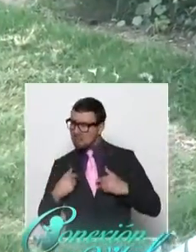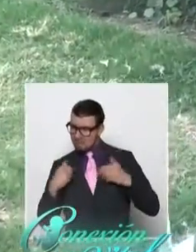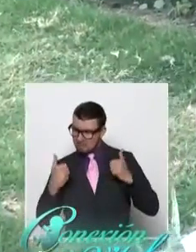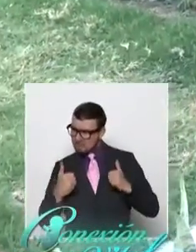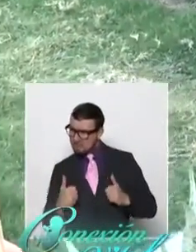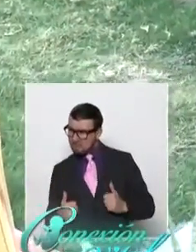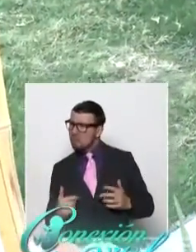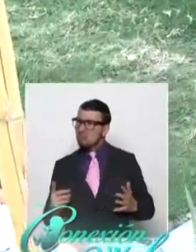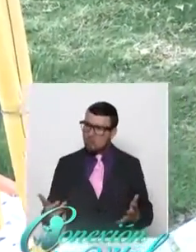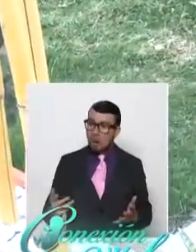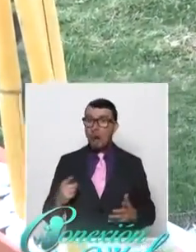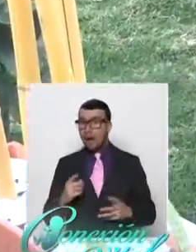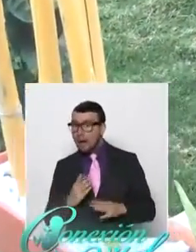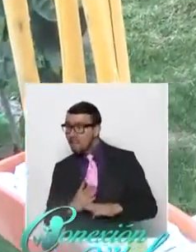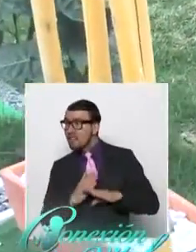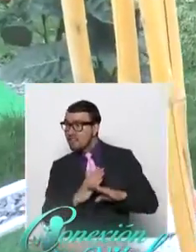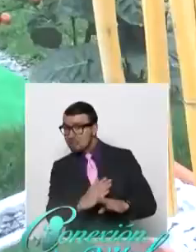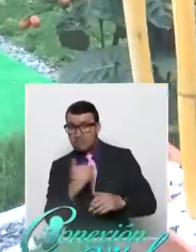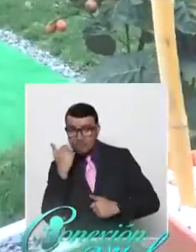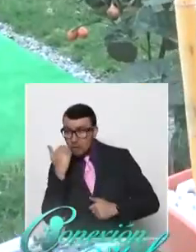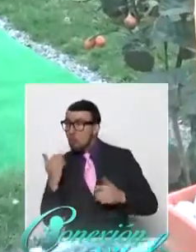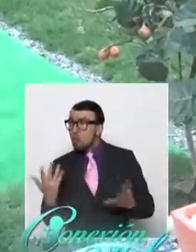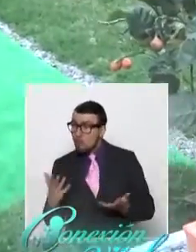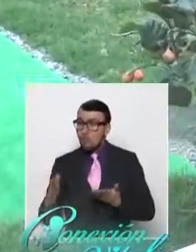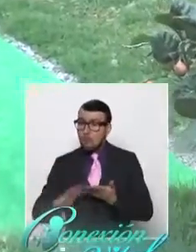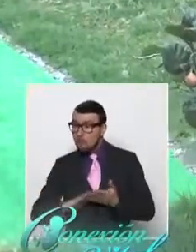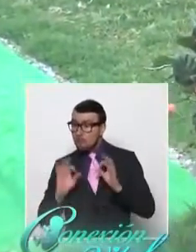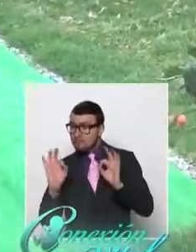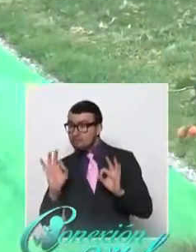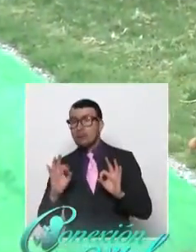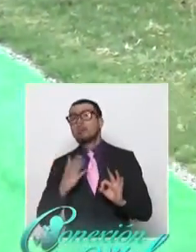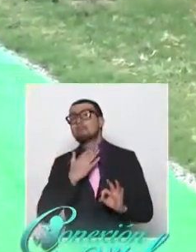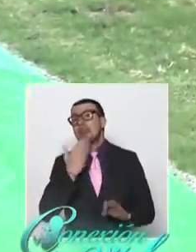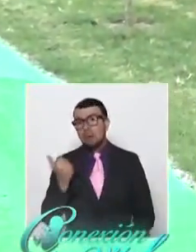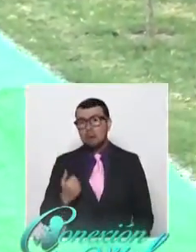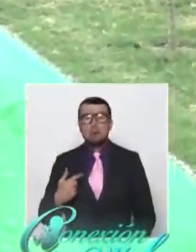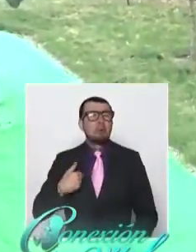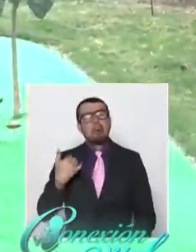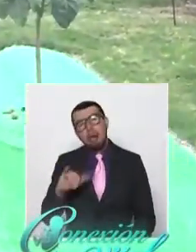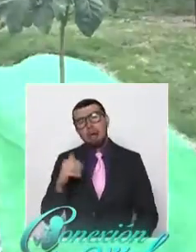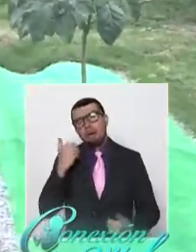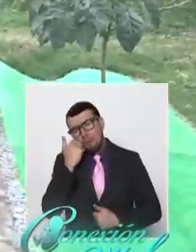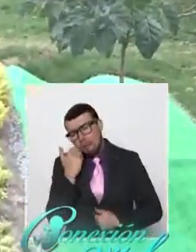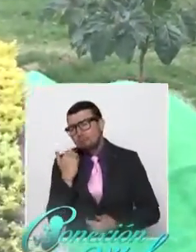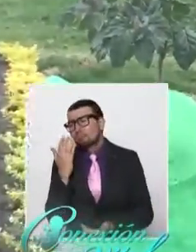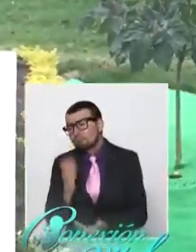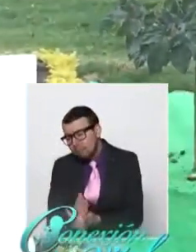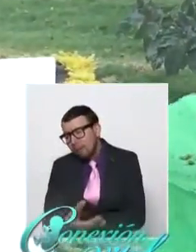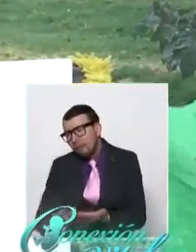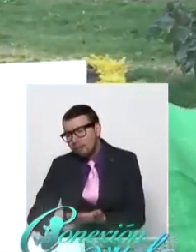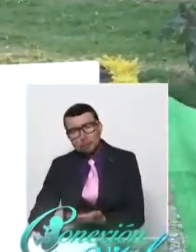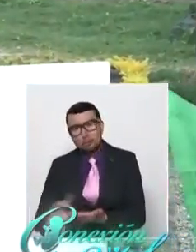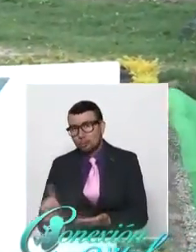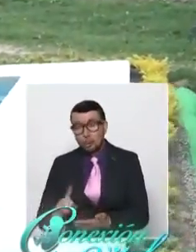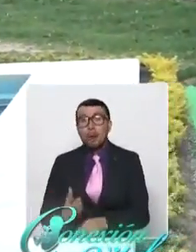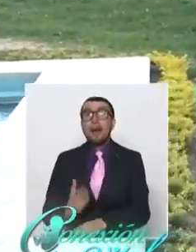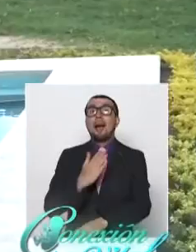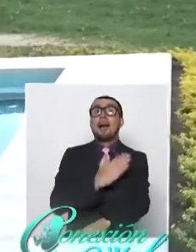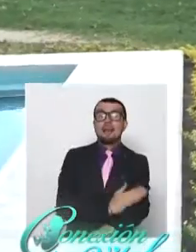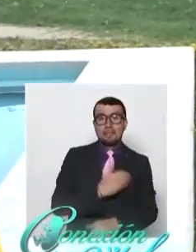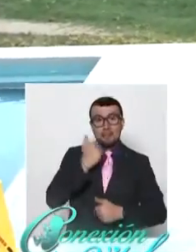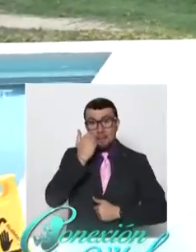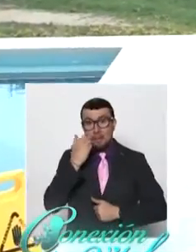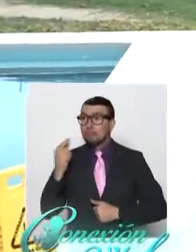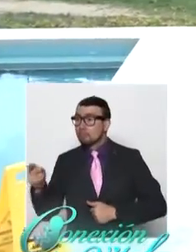ayude a buscar la ruta de su sanación, que es diferente la cura a la sanación. Cuando yo empiezo a mirar a